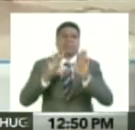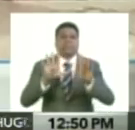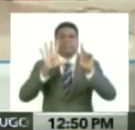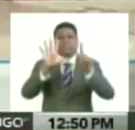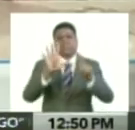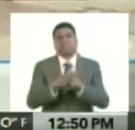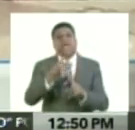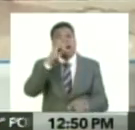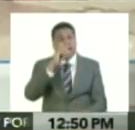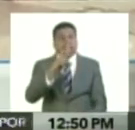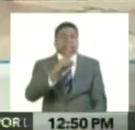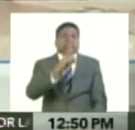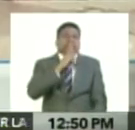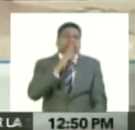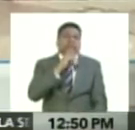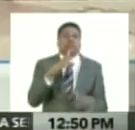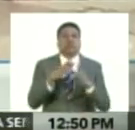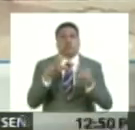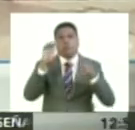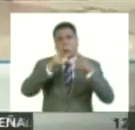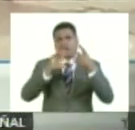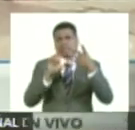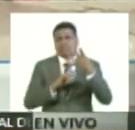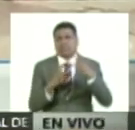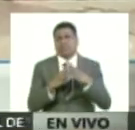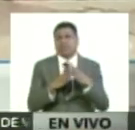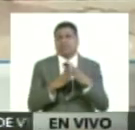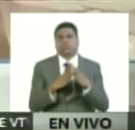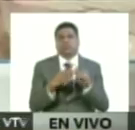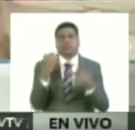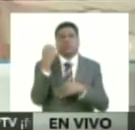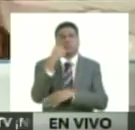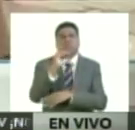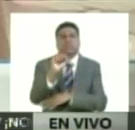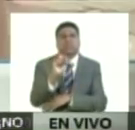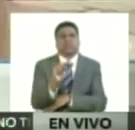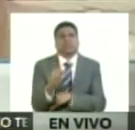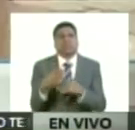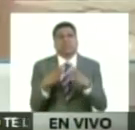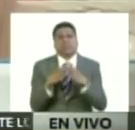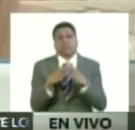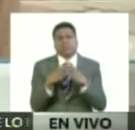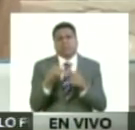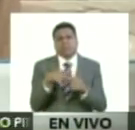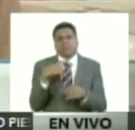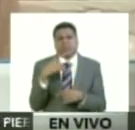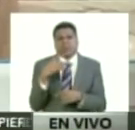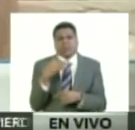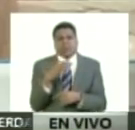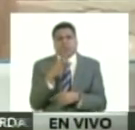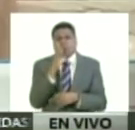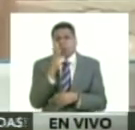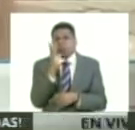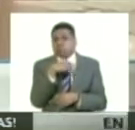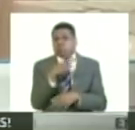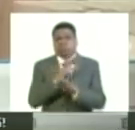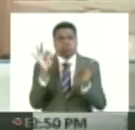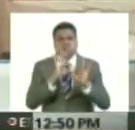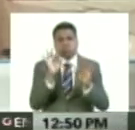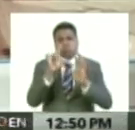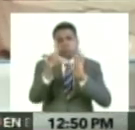año duro, caracterizado por la agresión, caracterizado por las violaciones permanentes de la derecha venezolana a la Constitución